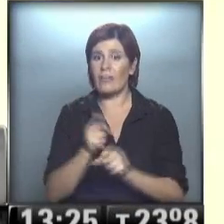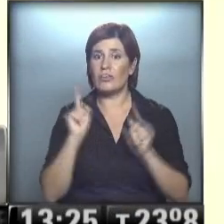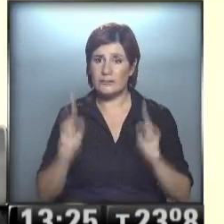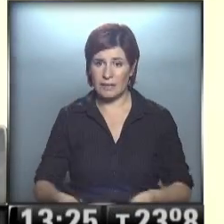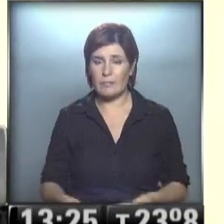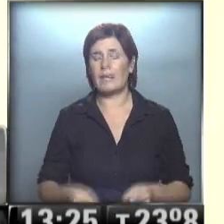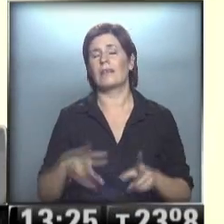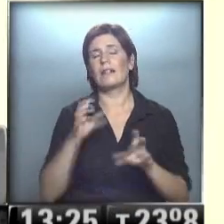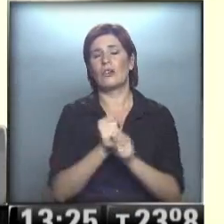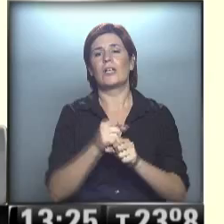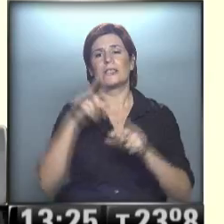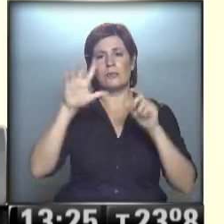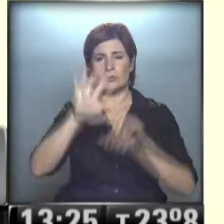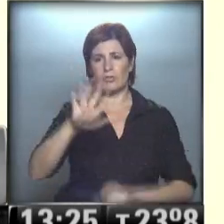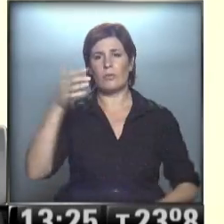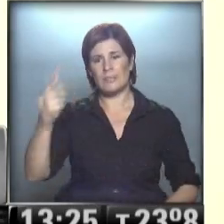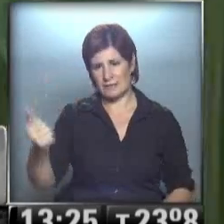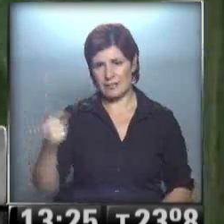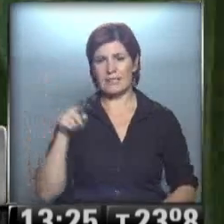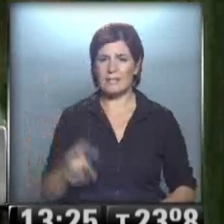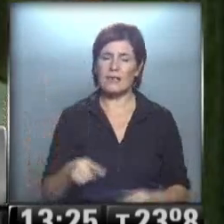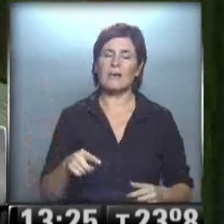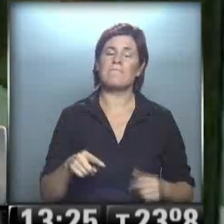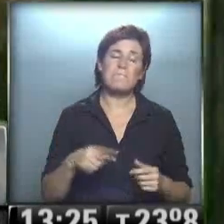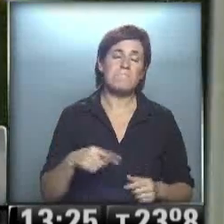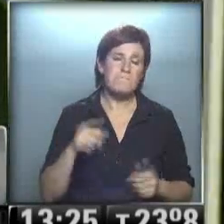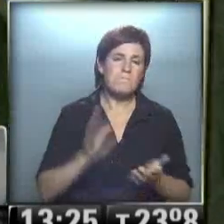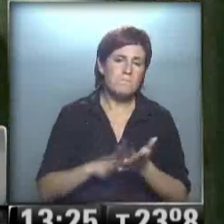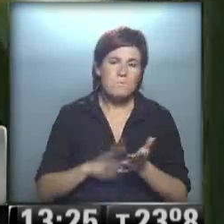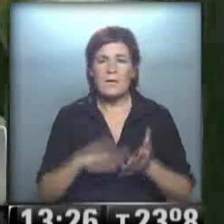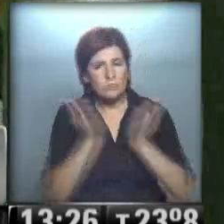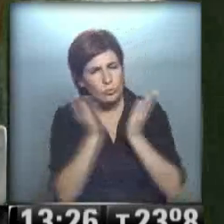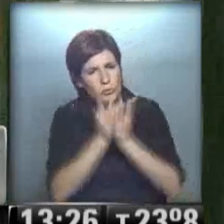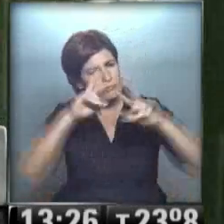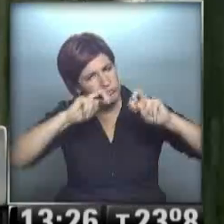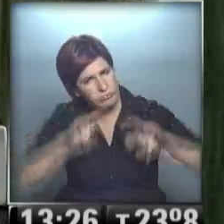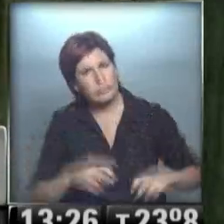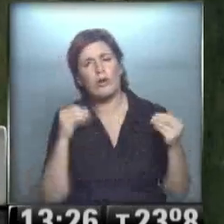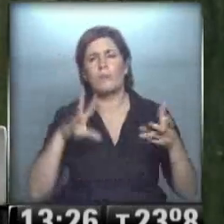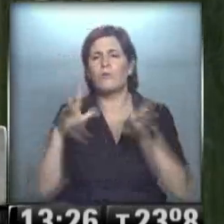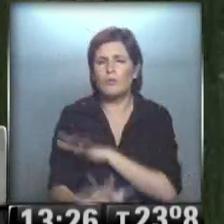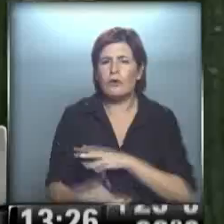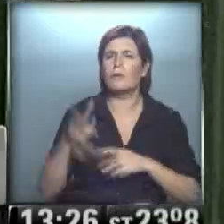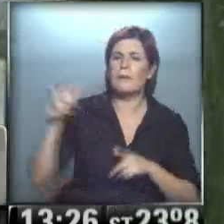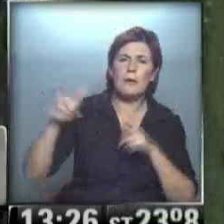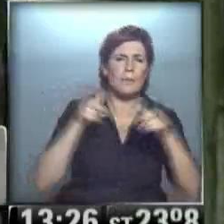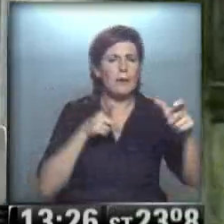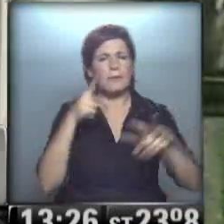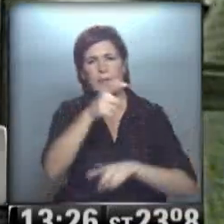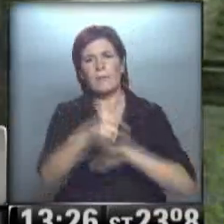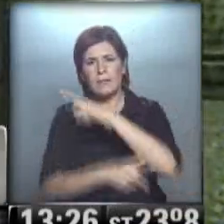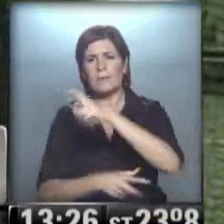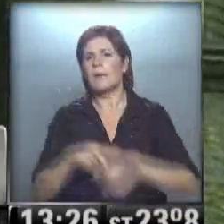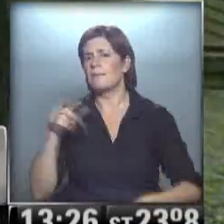56 donde están llevando adelante eh este peritaje están tratando de resolver Cómo fue que una de las balas ingresó por los